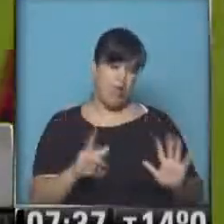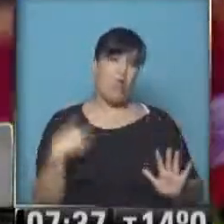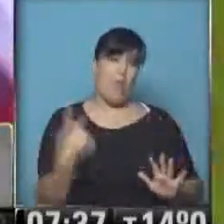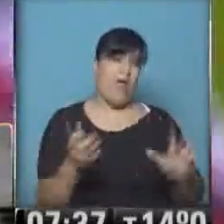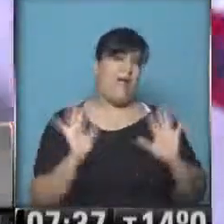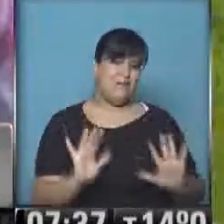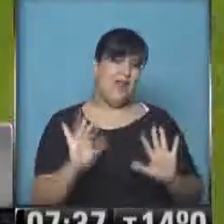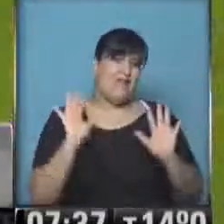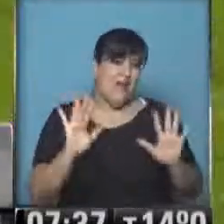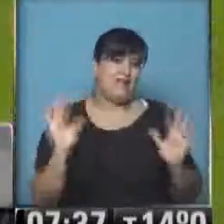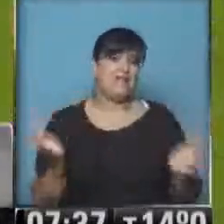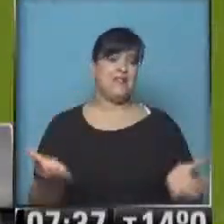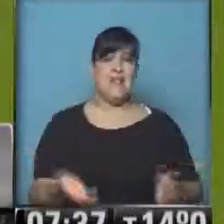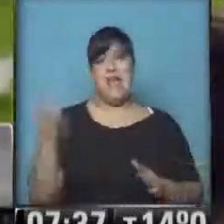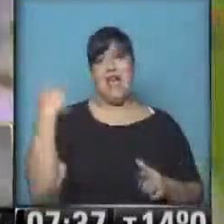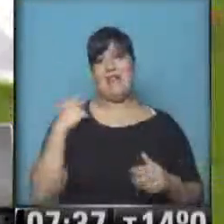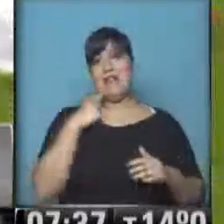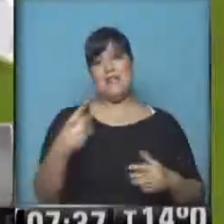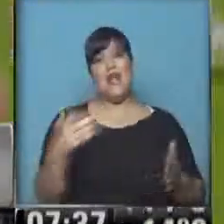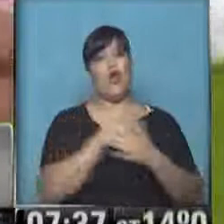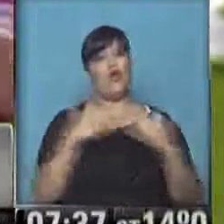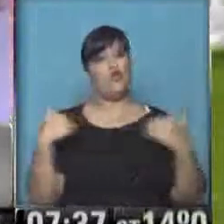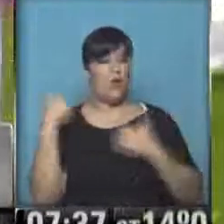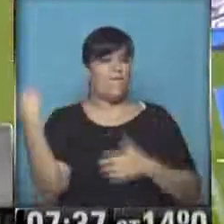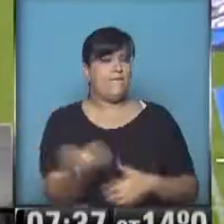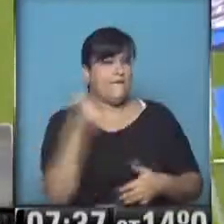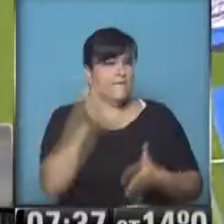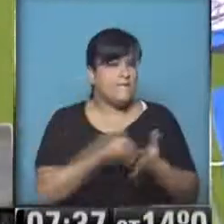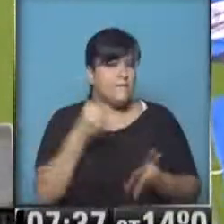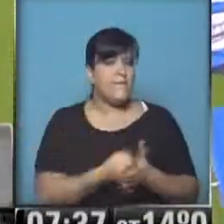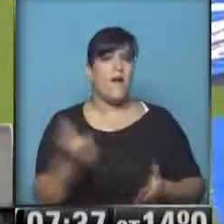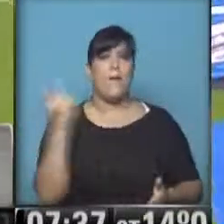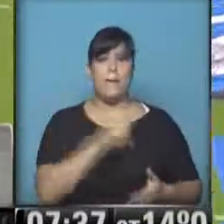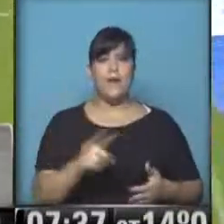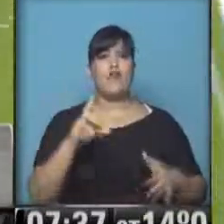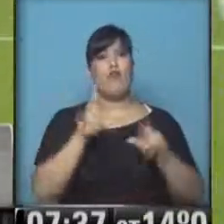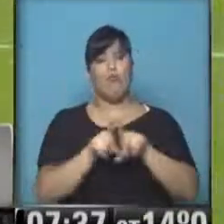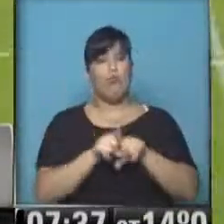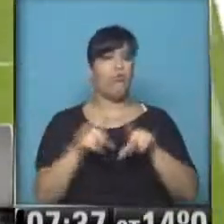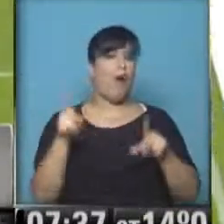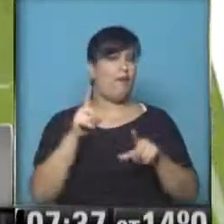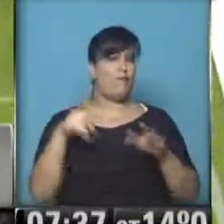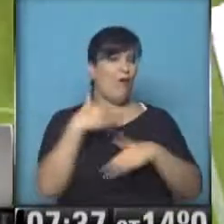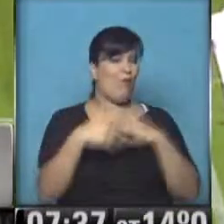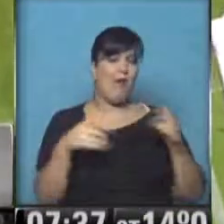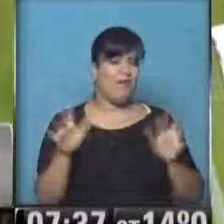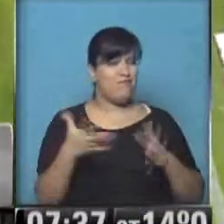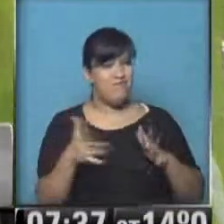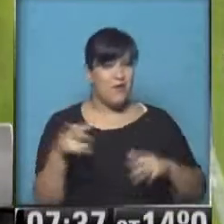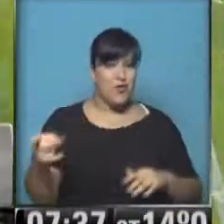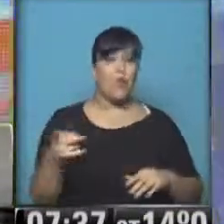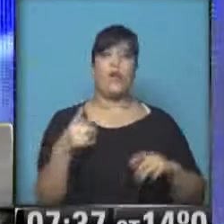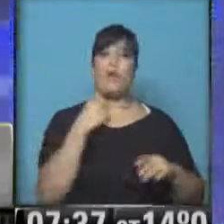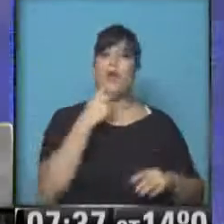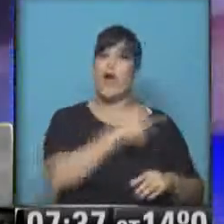porque, como decíamos, Newell's iba a tratar, no sé si la fricción lo llevaba al mal juego, digo, tratar de que un equipo como